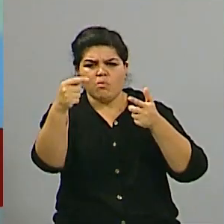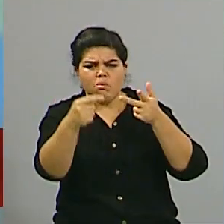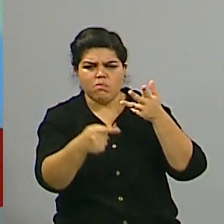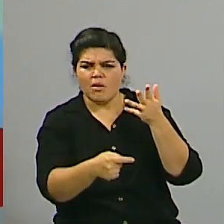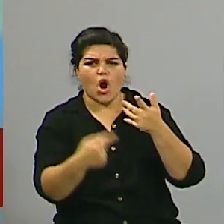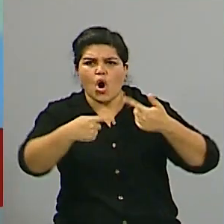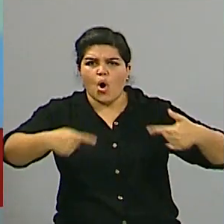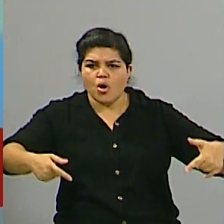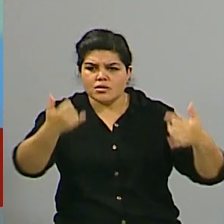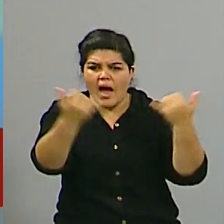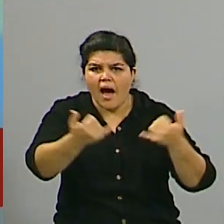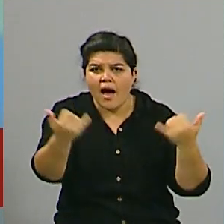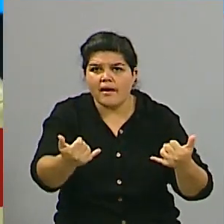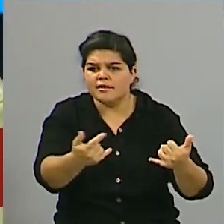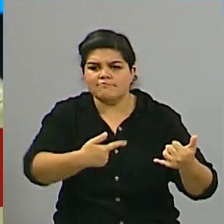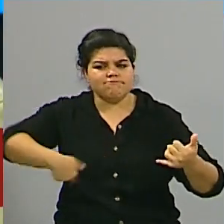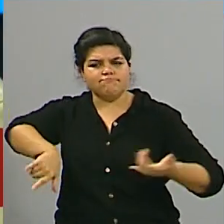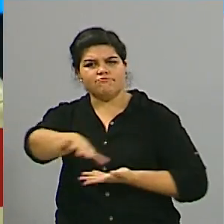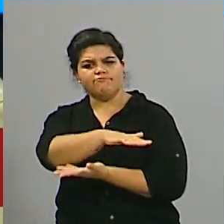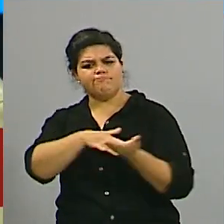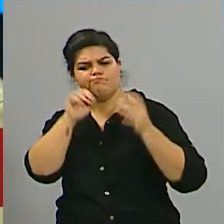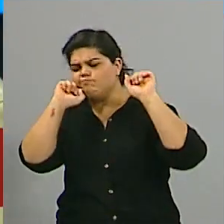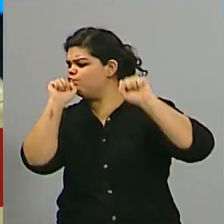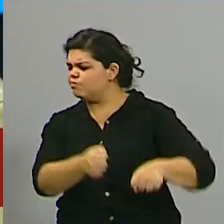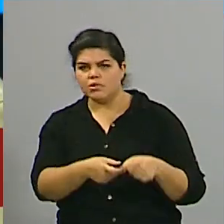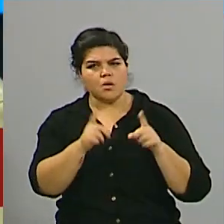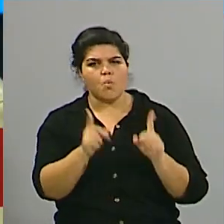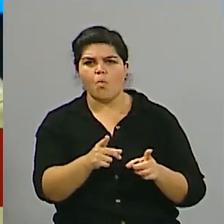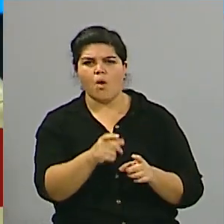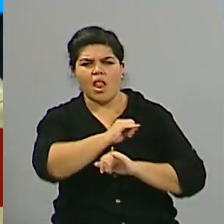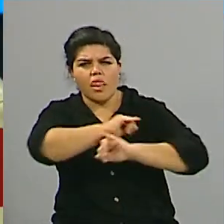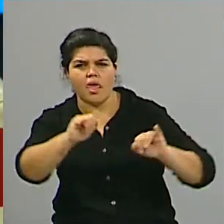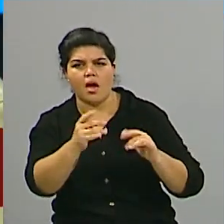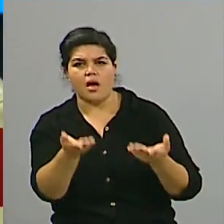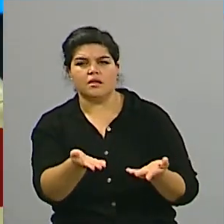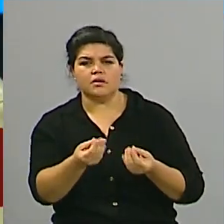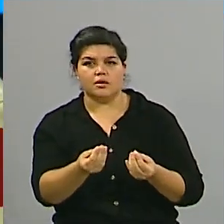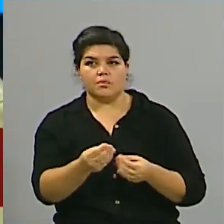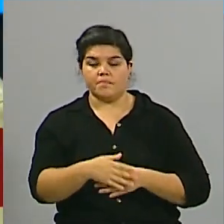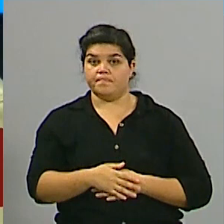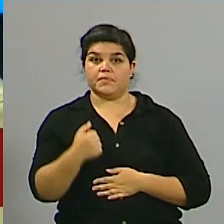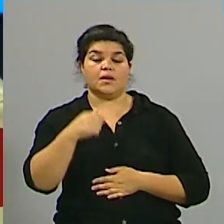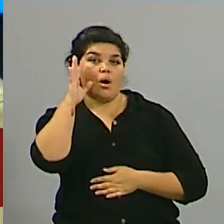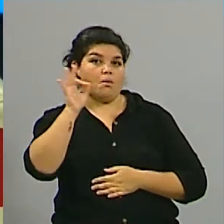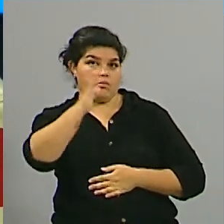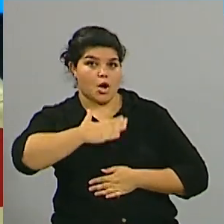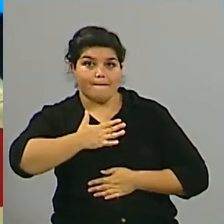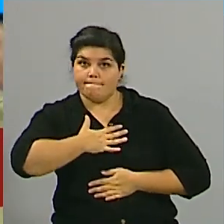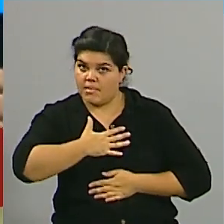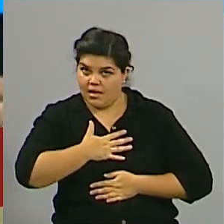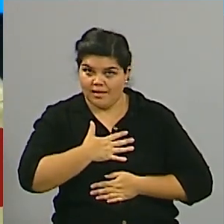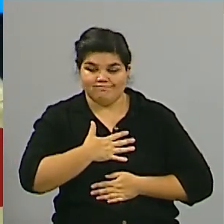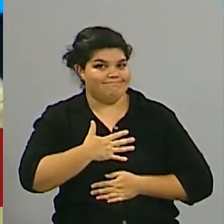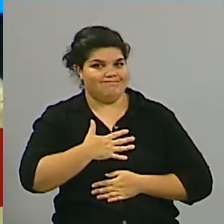programas que son tan necesarios también? Mira, Claudia, yo te voy a dar un ejemplo puntual, y es mi percepción, que